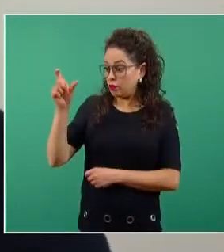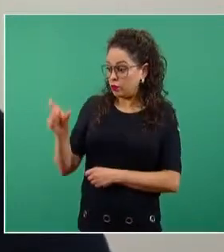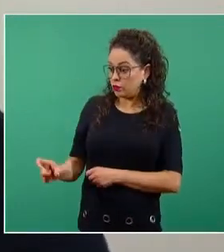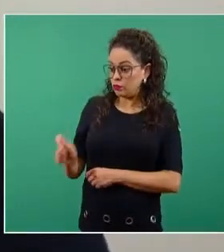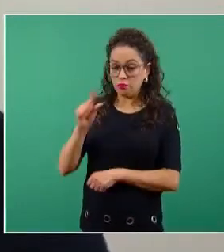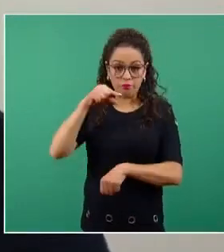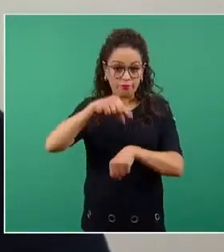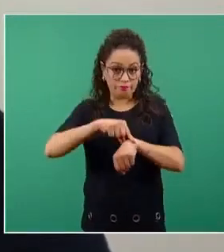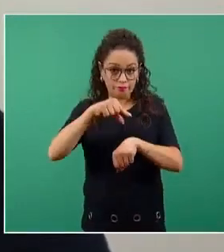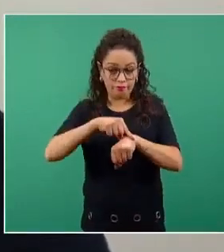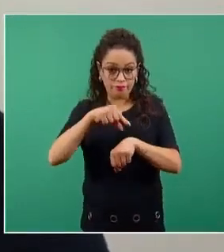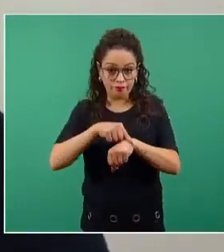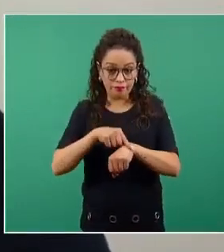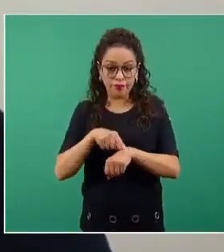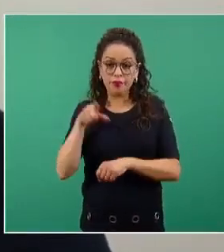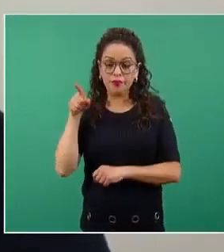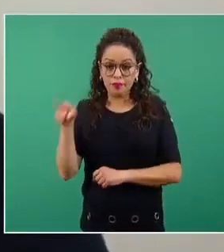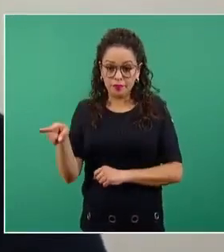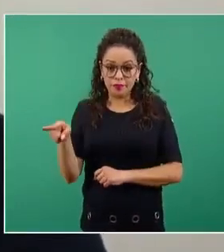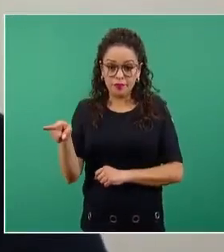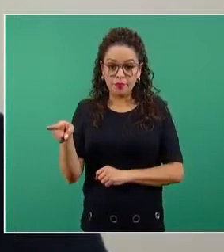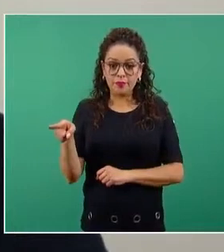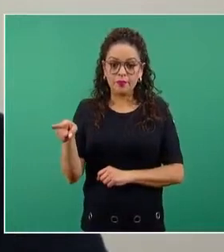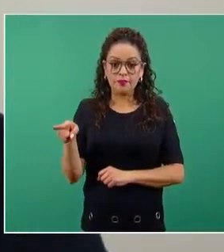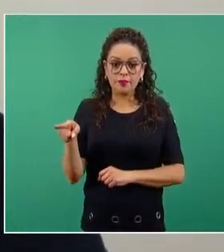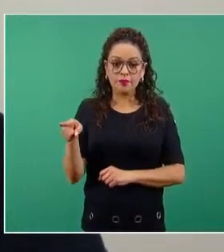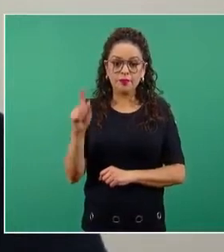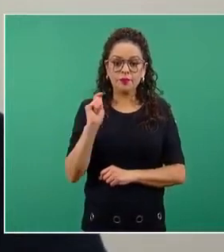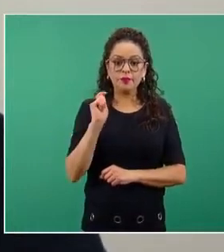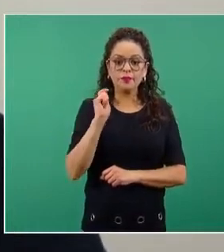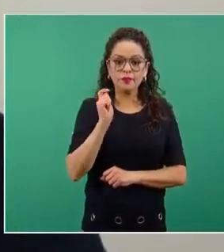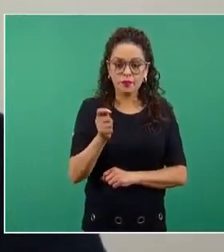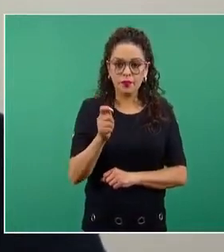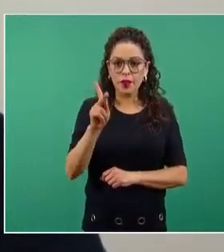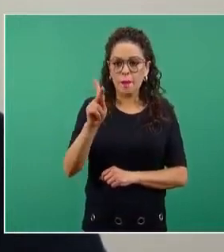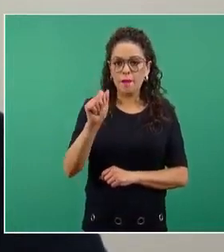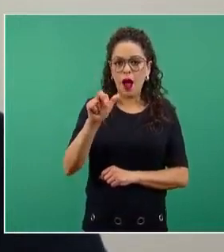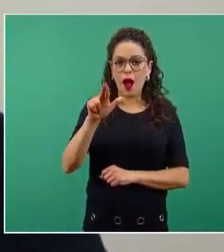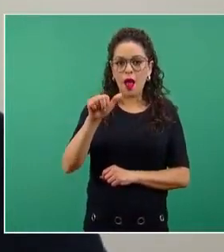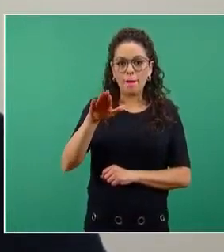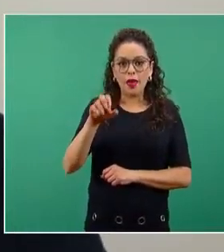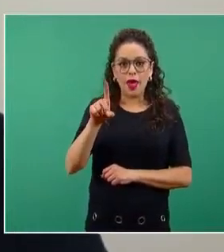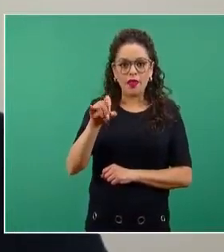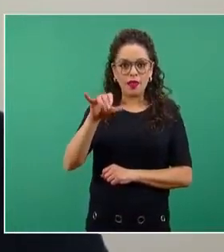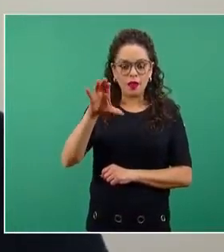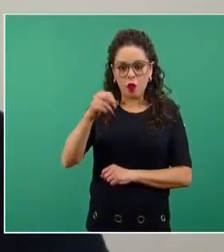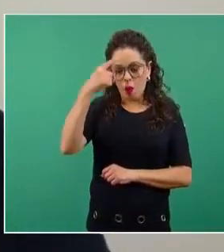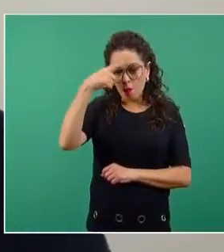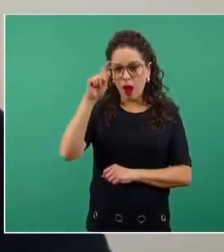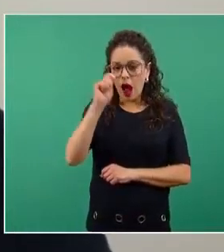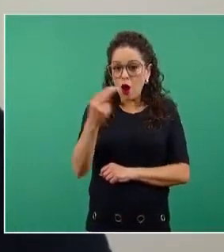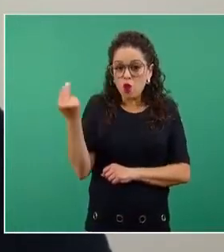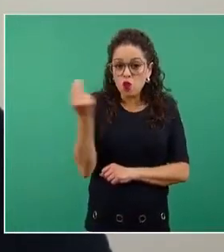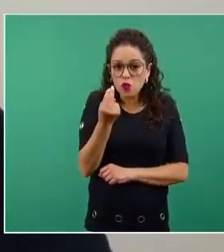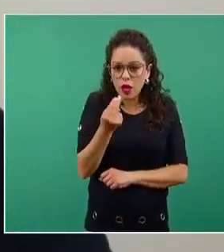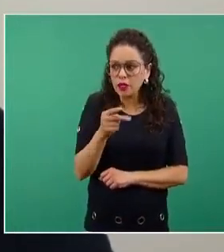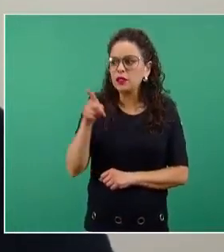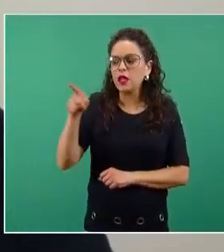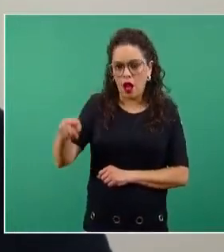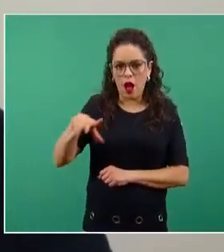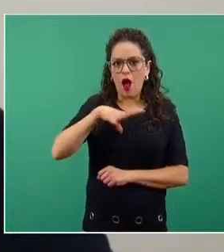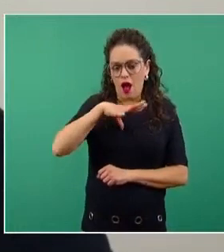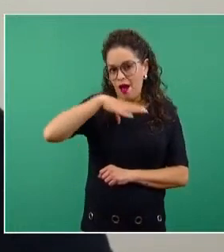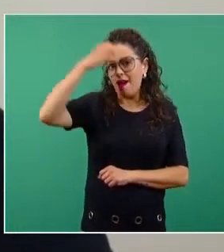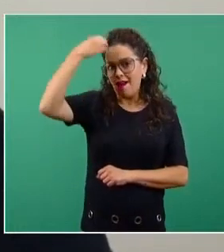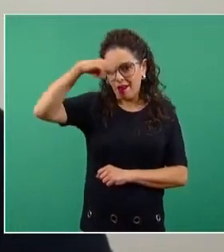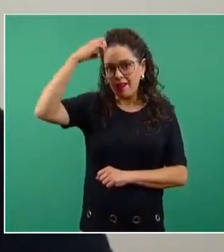que es el que va a llevar a cabo, estamos hablando obviamente de un médico o un paramédico capacitado en atención de urgencias, que además va a llevar a cabo